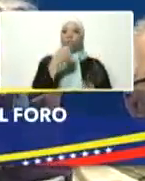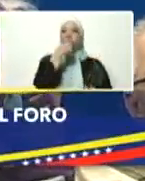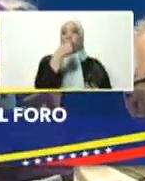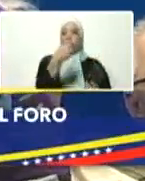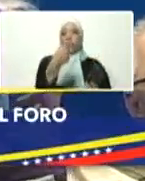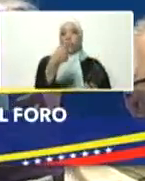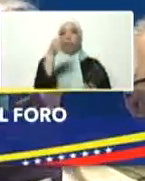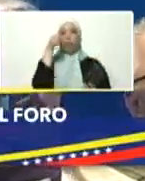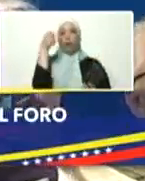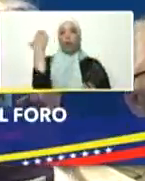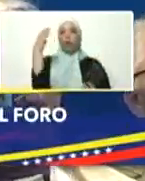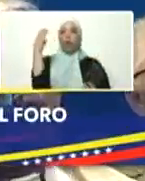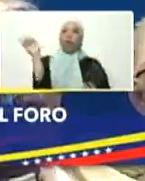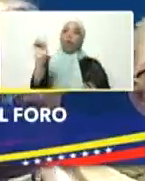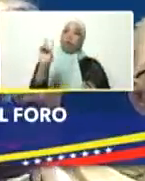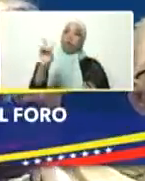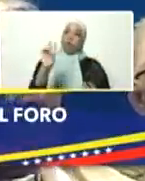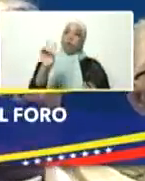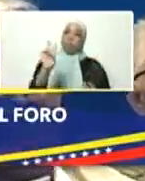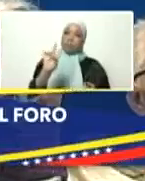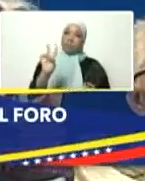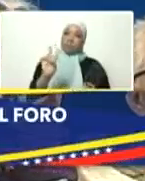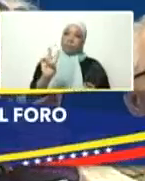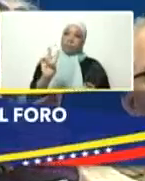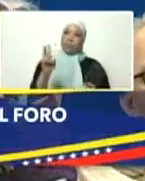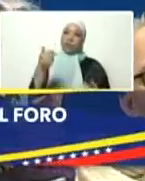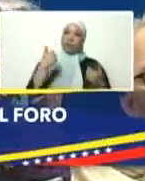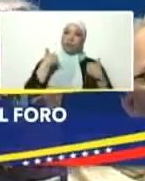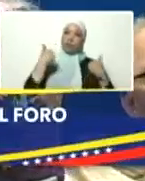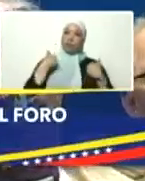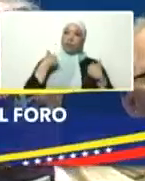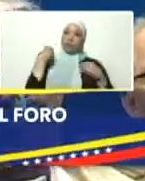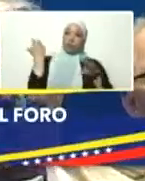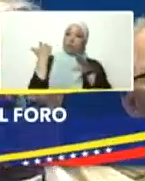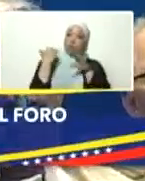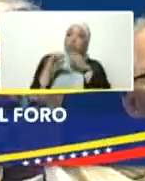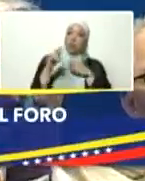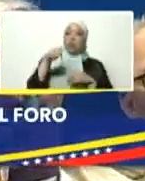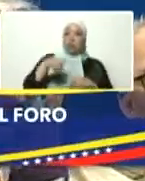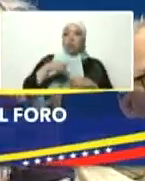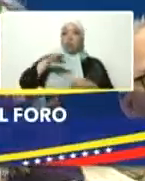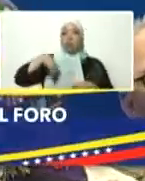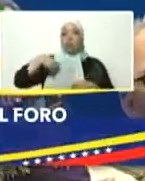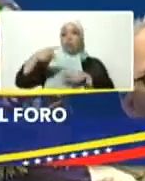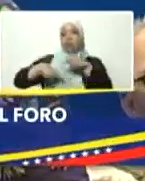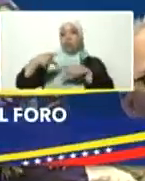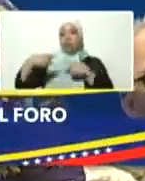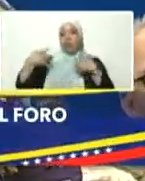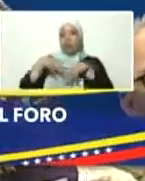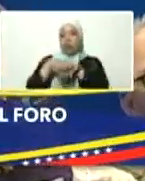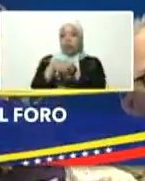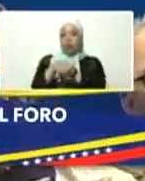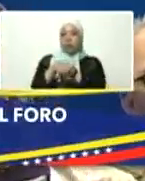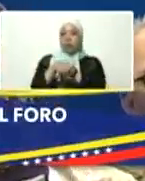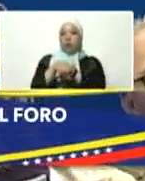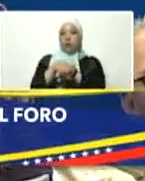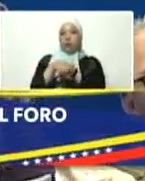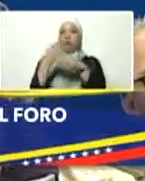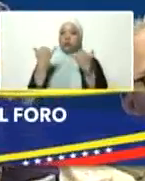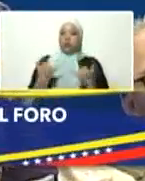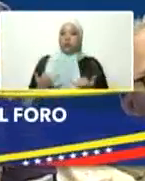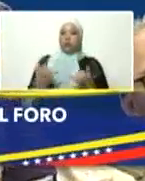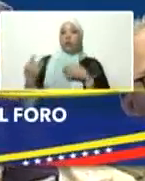a Colombia y a Venezuela. Si algún mensaje también estamos dando hoy en el proceso de integración es el restablecimiento de